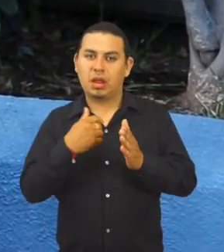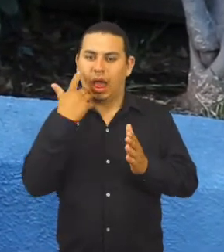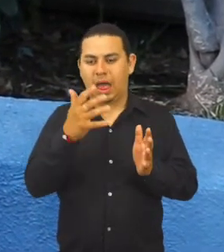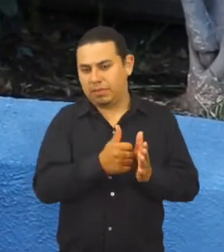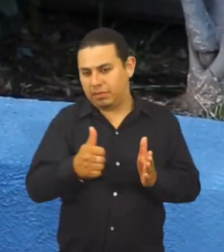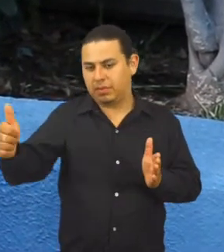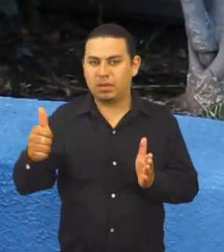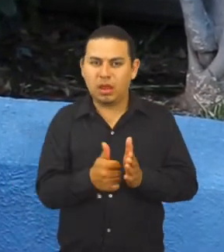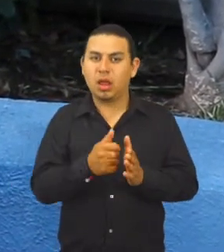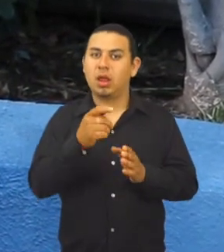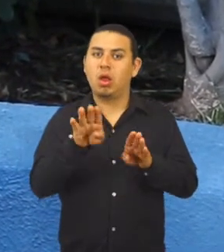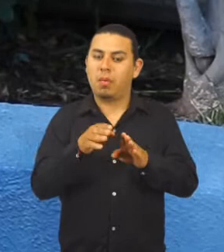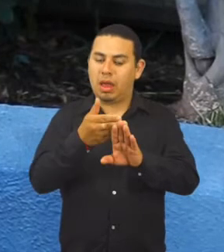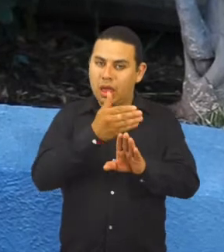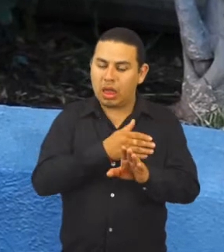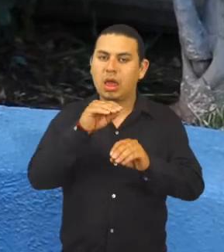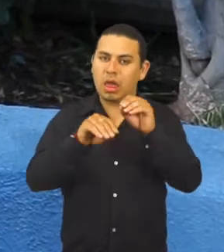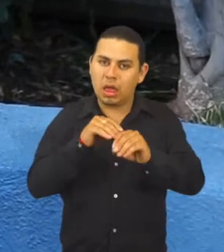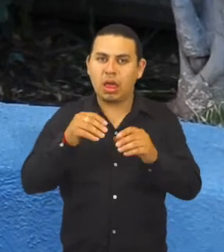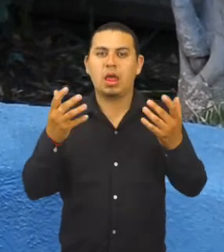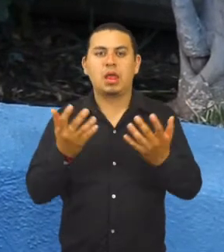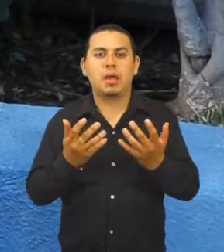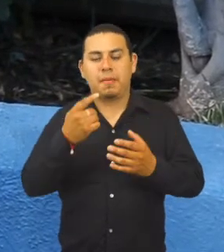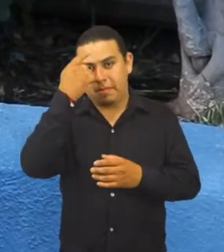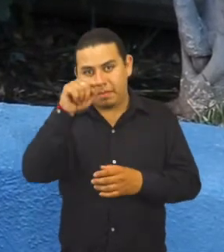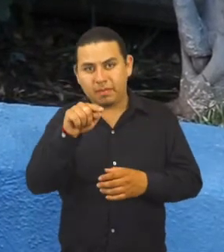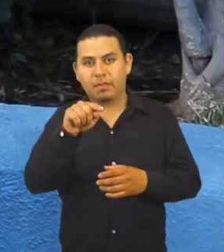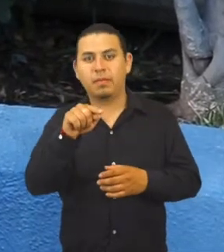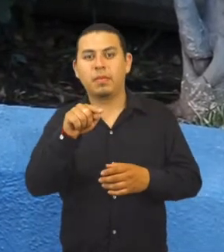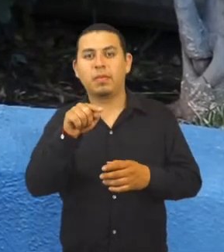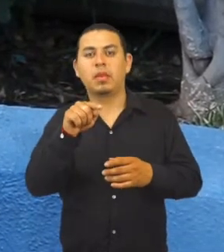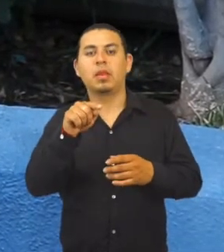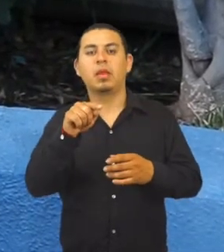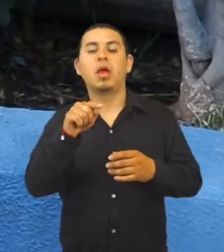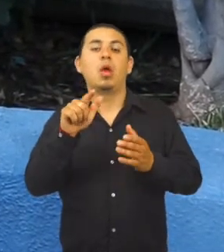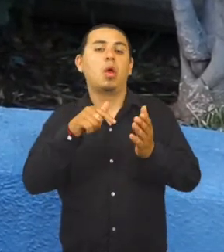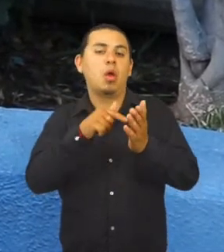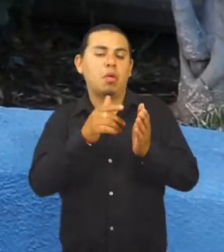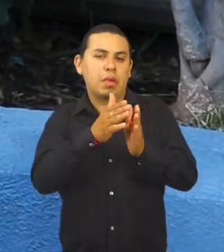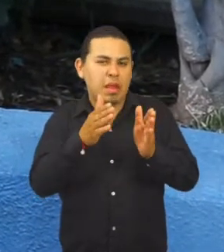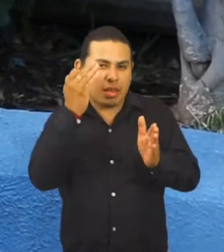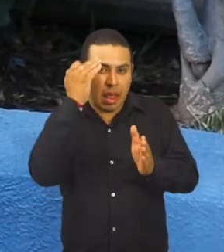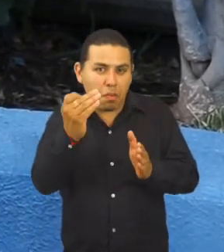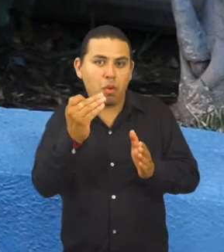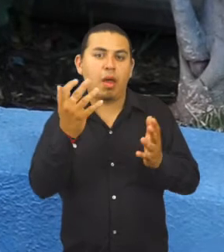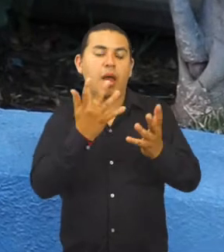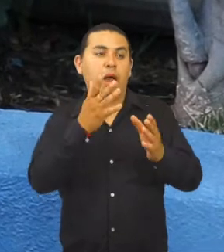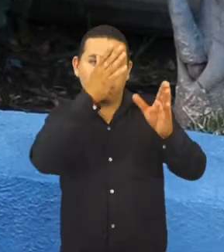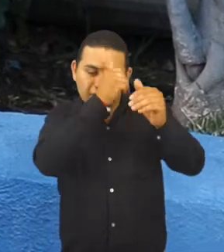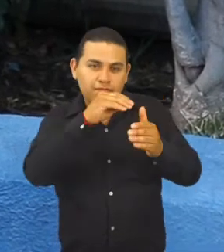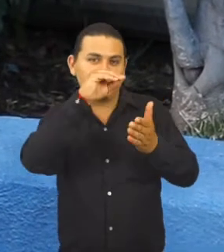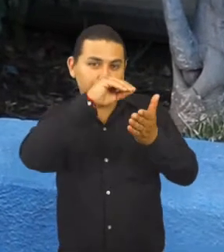4 a 5 meses duró la movilidad. El proceso, el trámite para realizar dicha movilidad fue un poco largo, un poco